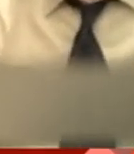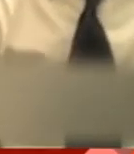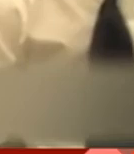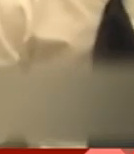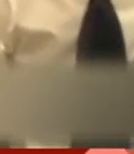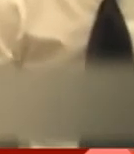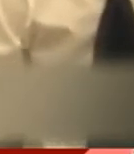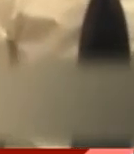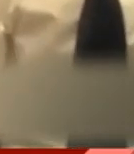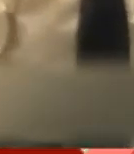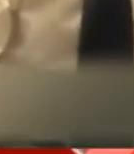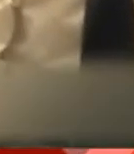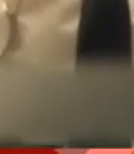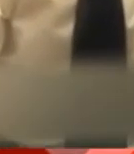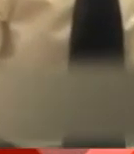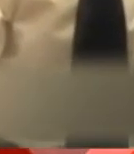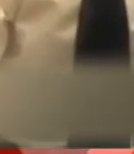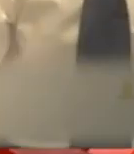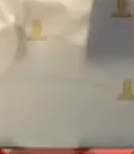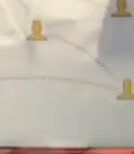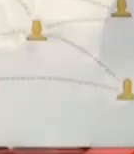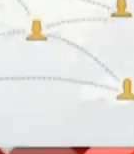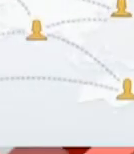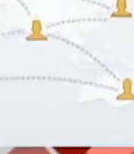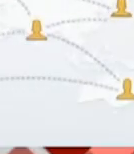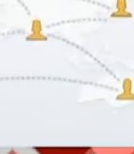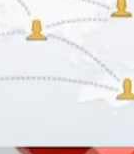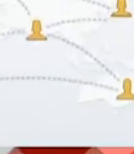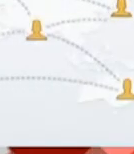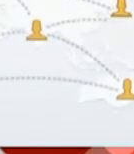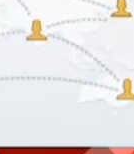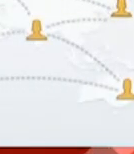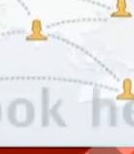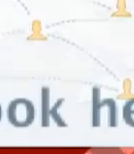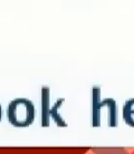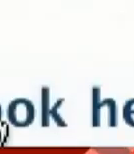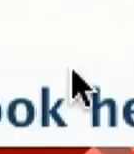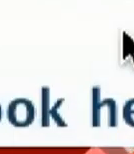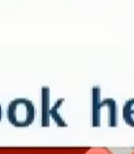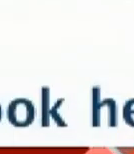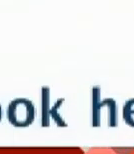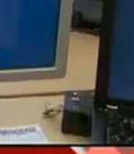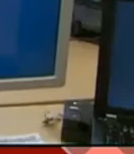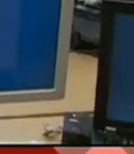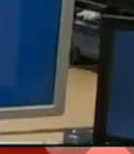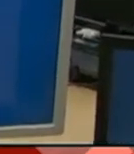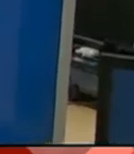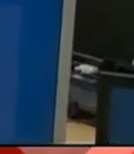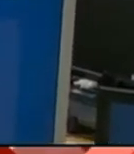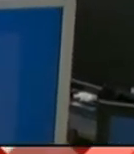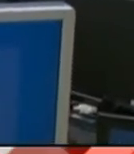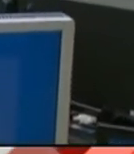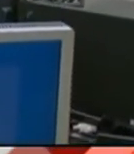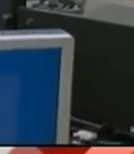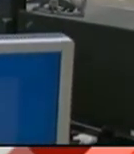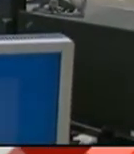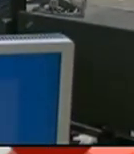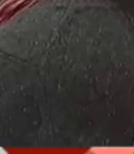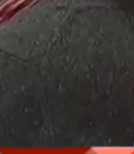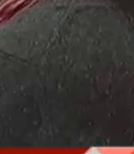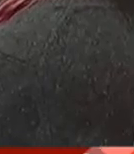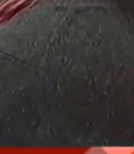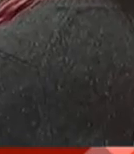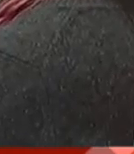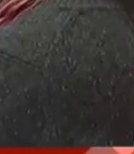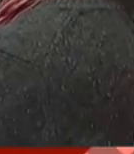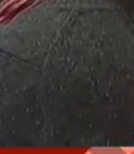magnate ruso que estamos viendo precisamente ahí en ese video justo con Mark Zuckerberg, vendió sus acciones, pues sí permaneció dentro del